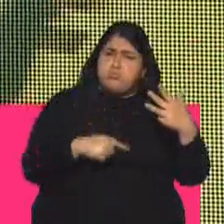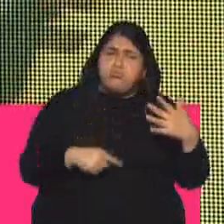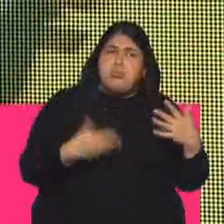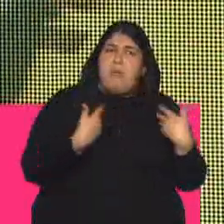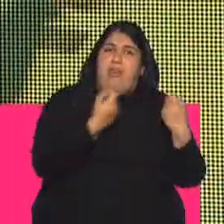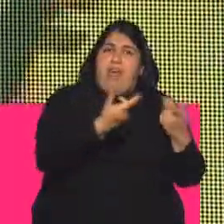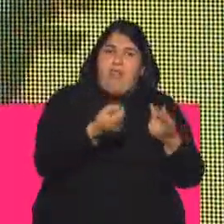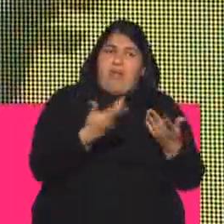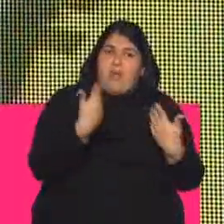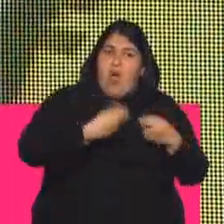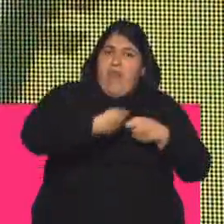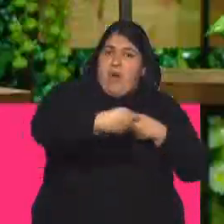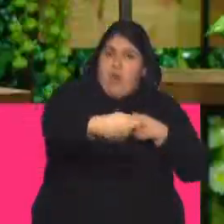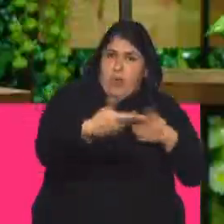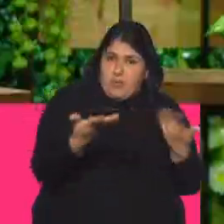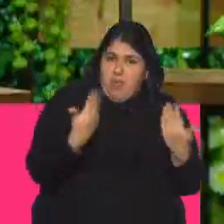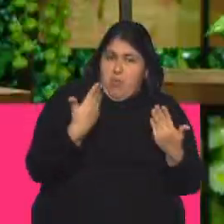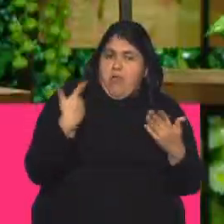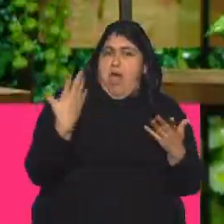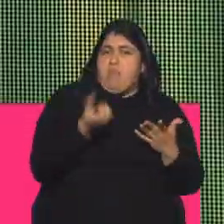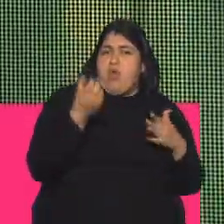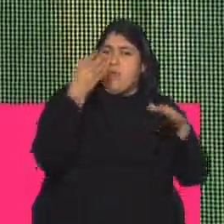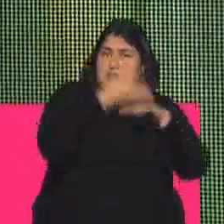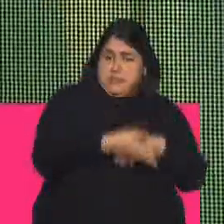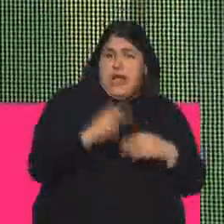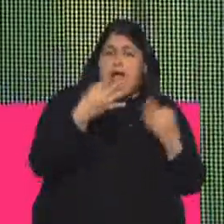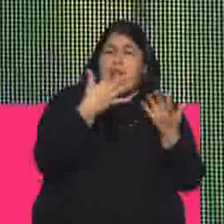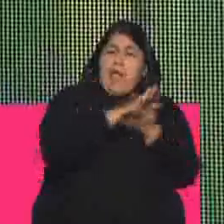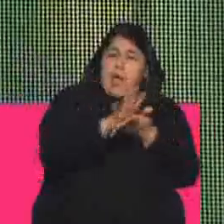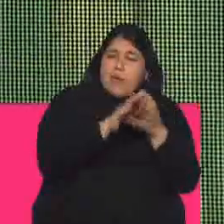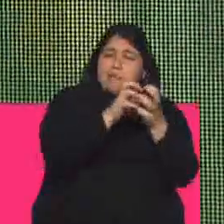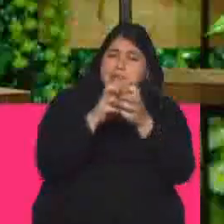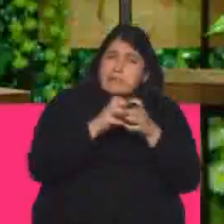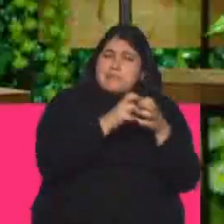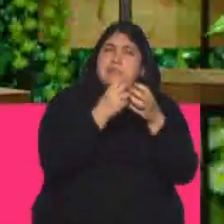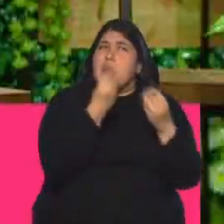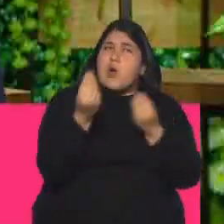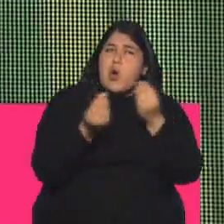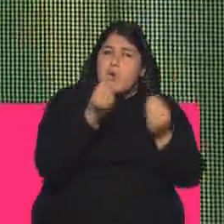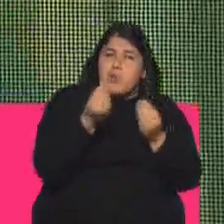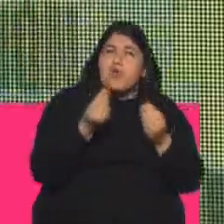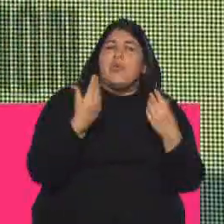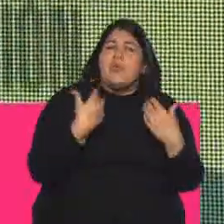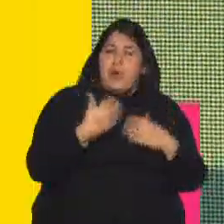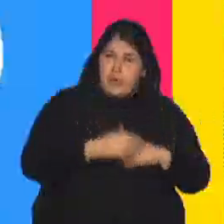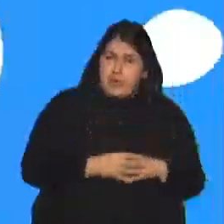para esto? Es la idea. Se tienen que sentar ahí a negociar. A ver qué le dan y qué no,